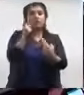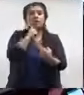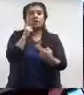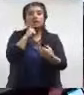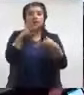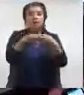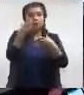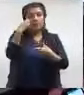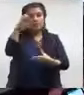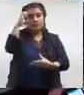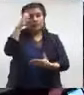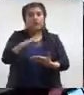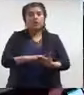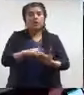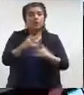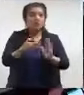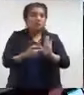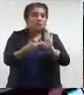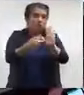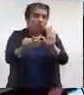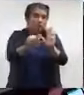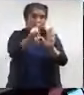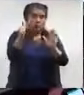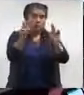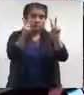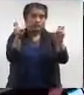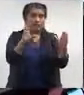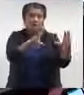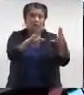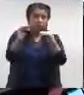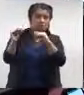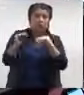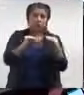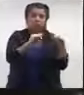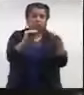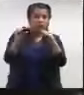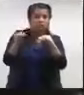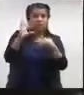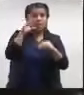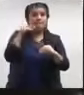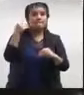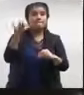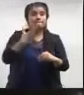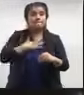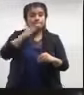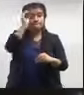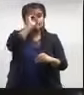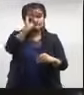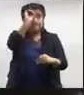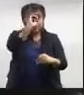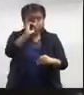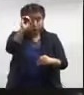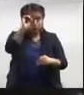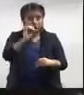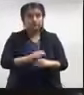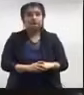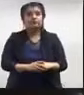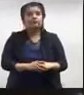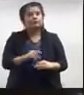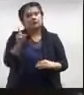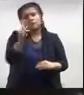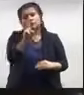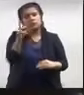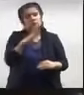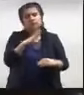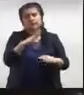bloque, este fue otro punto que estuvo a discusión, porque en opinión nuestra carece